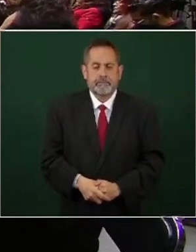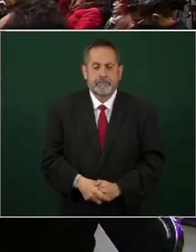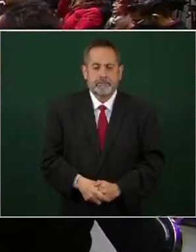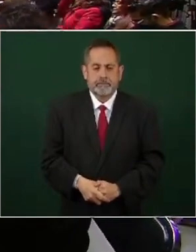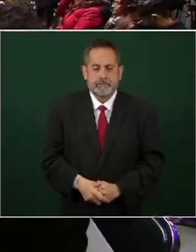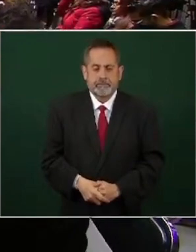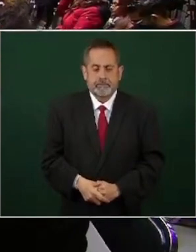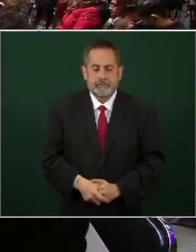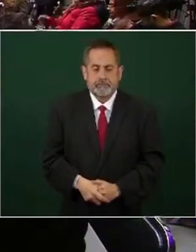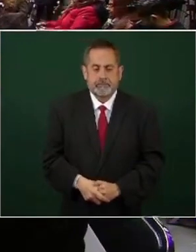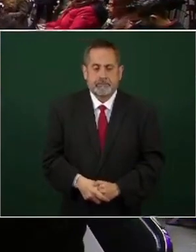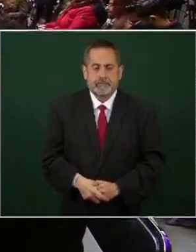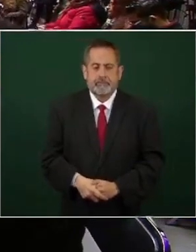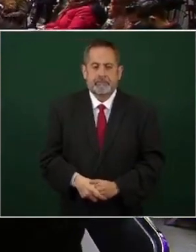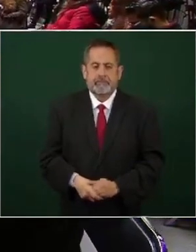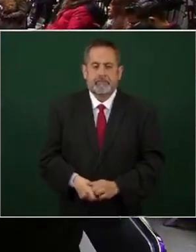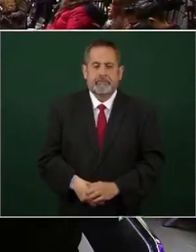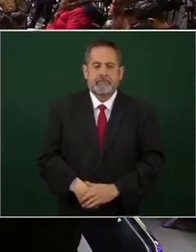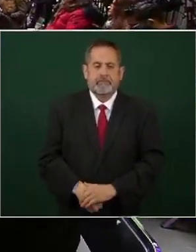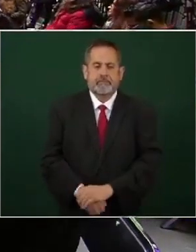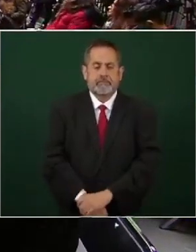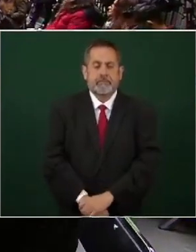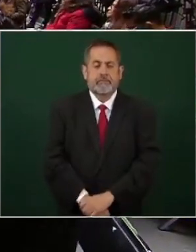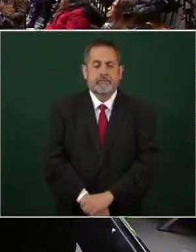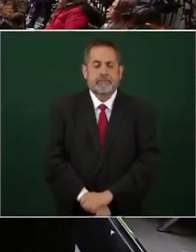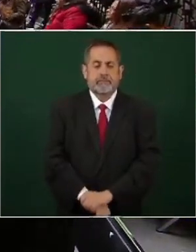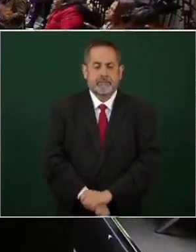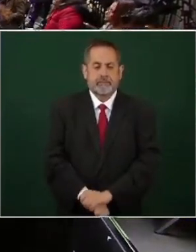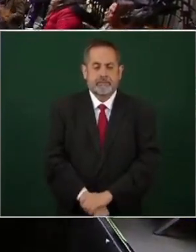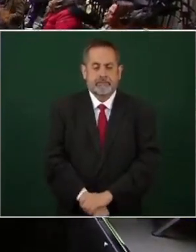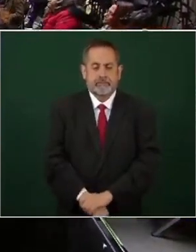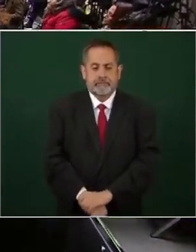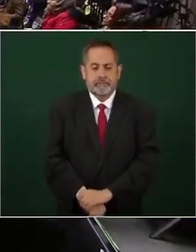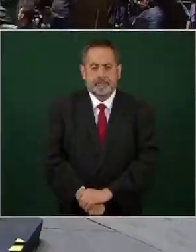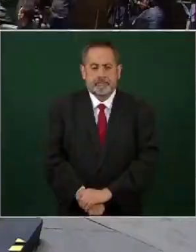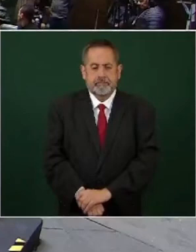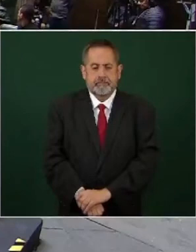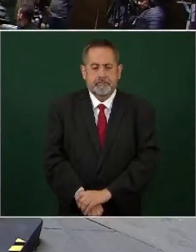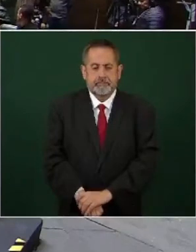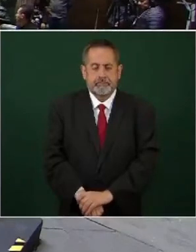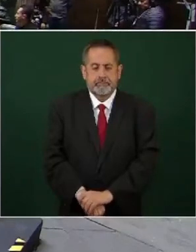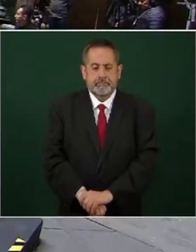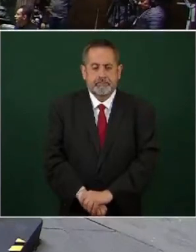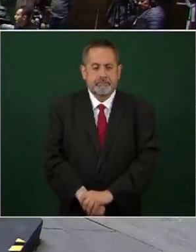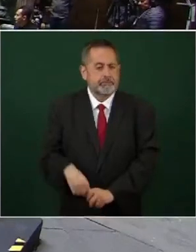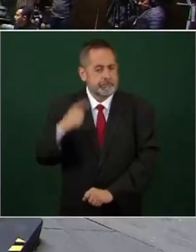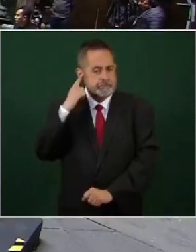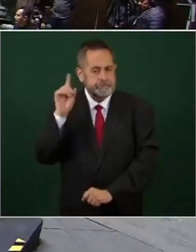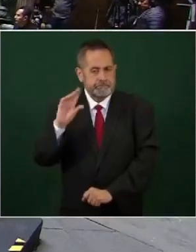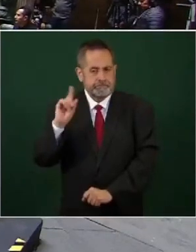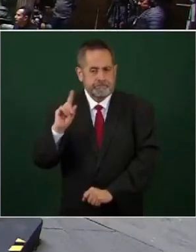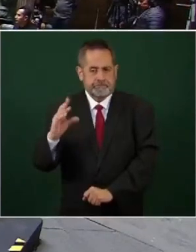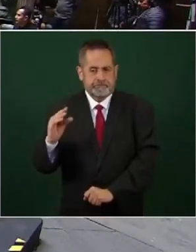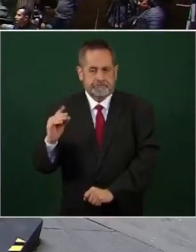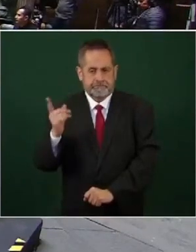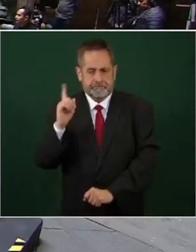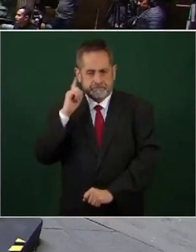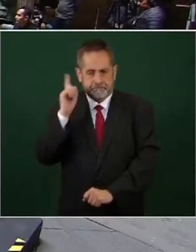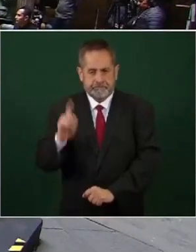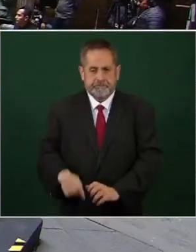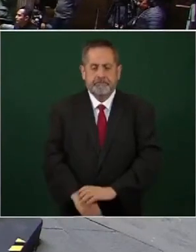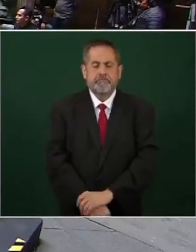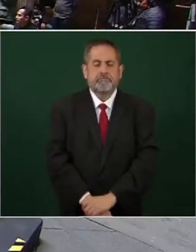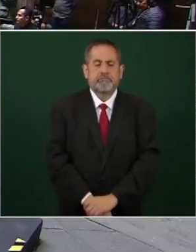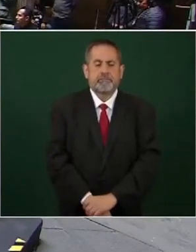generara esta situación en que la gente pidiera ese apoyo? ¿Se ha podido ver que sí hay algún elemento, o tiene algún elemento que